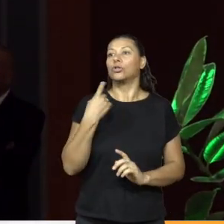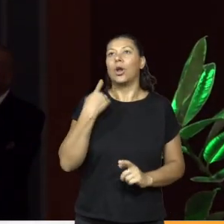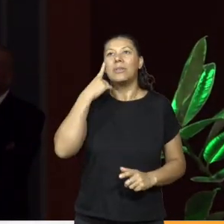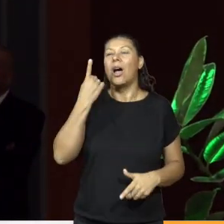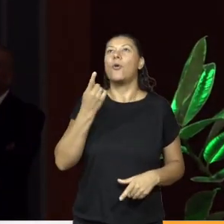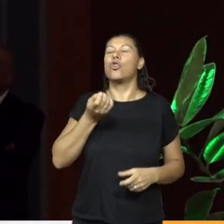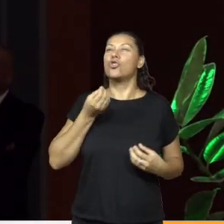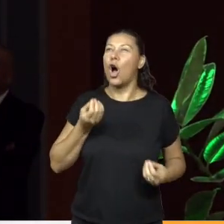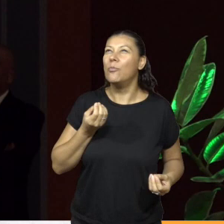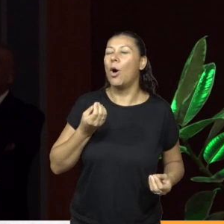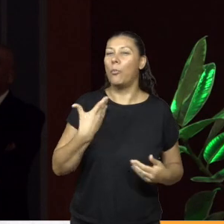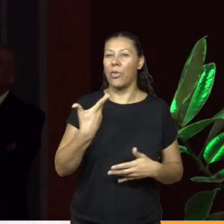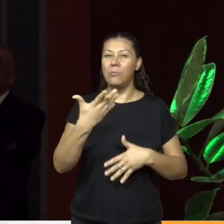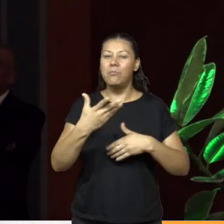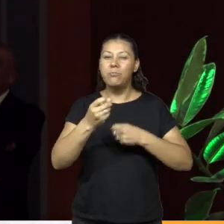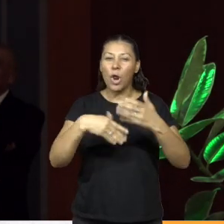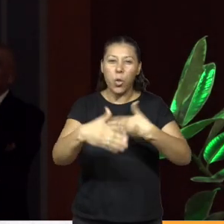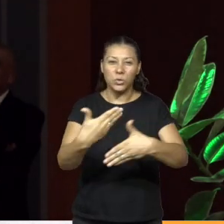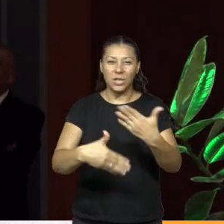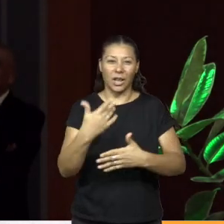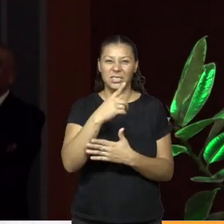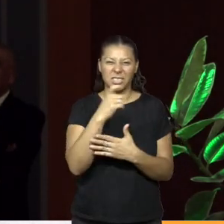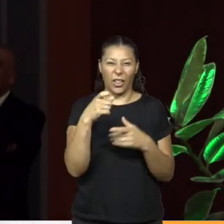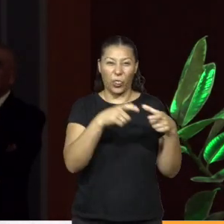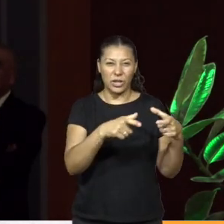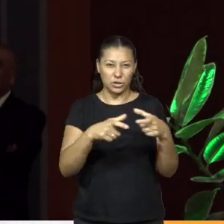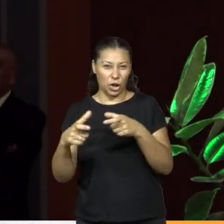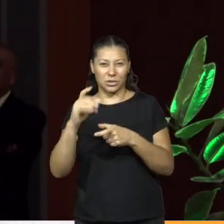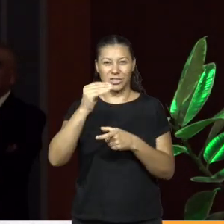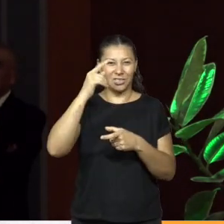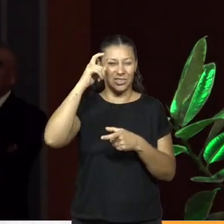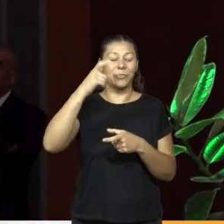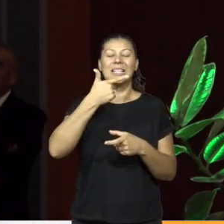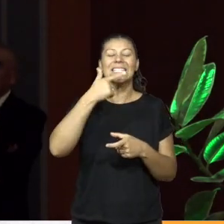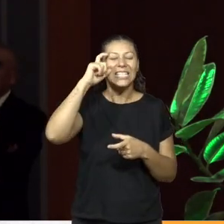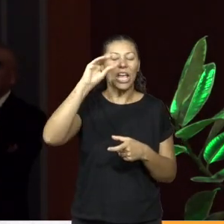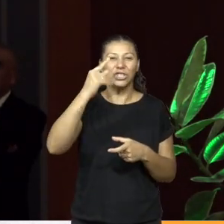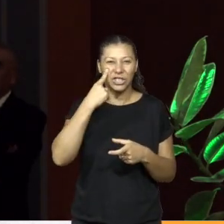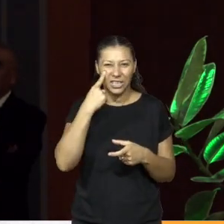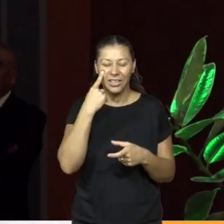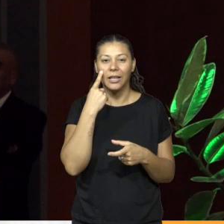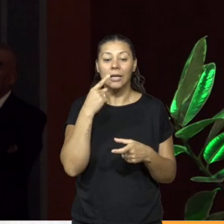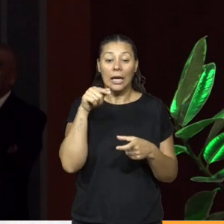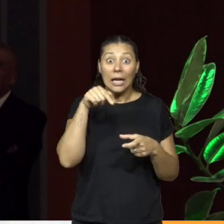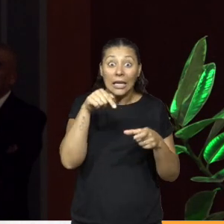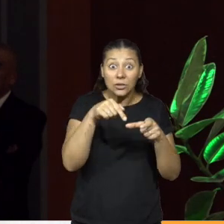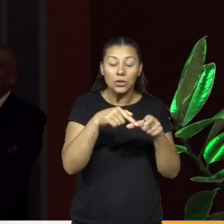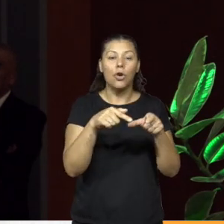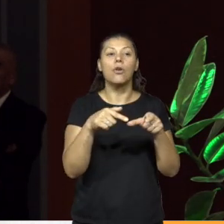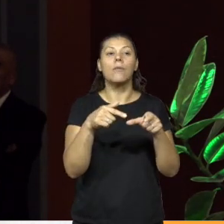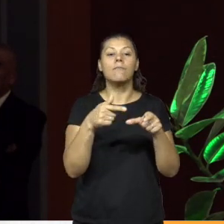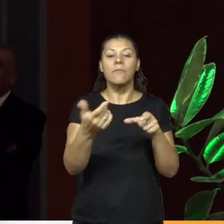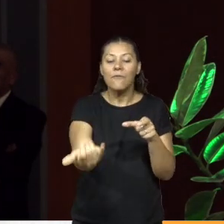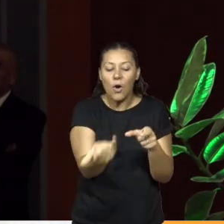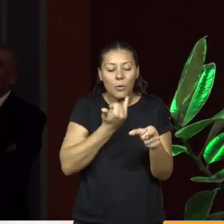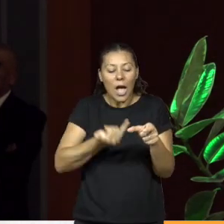Secchi. El disco de Secchi nos va a dar una indicación de la transparencia del agua.